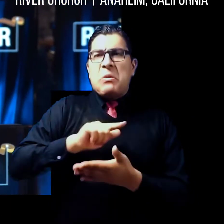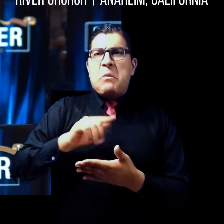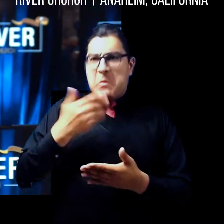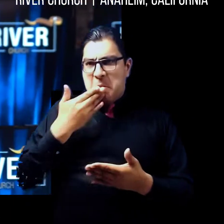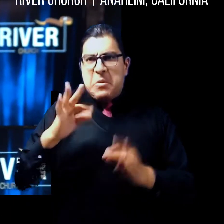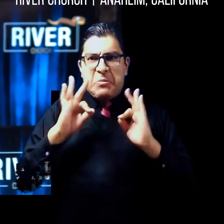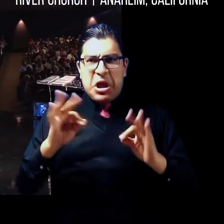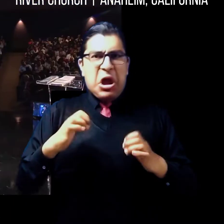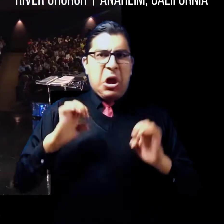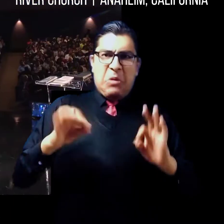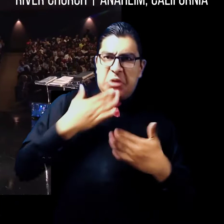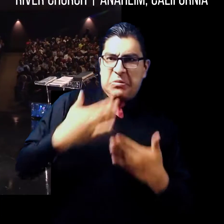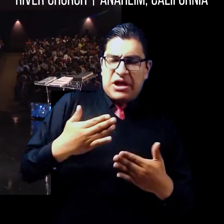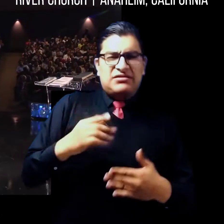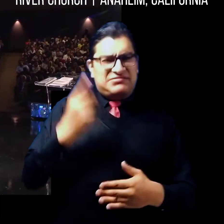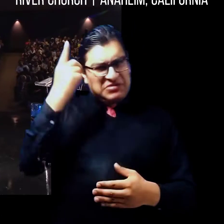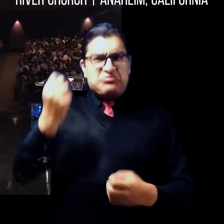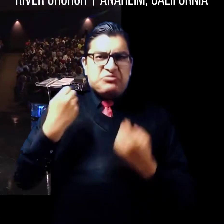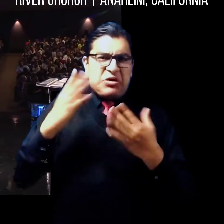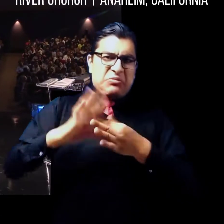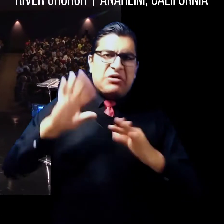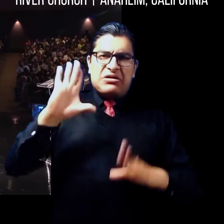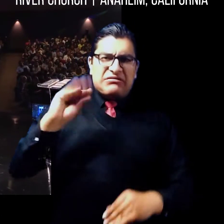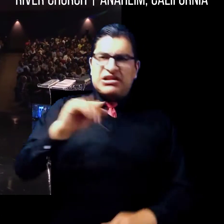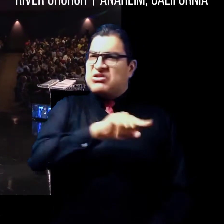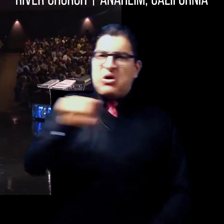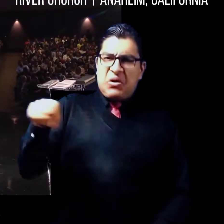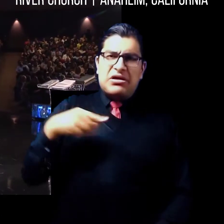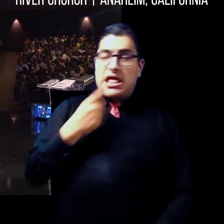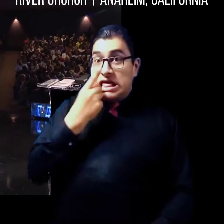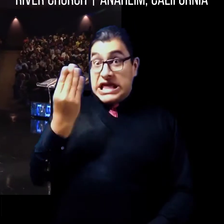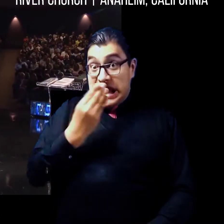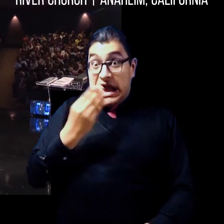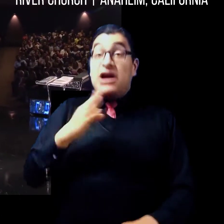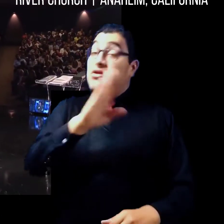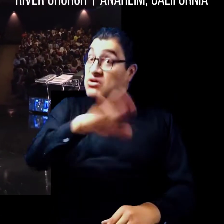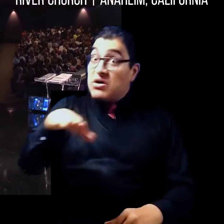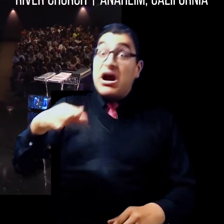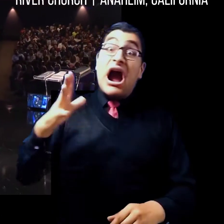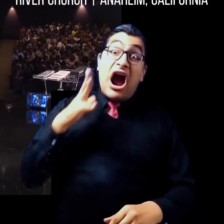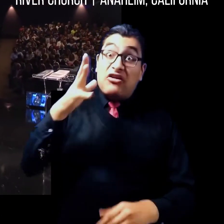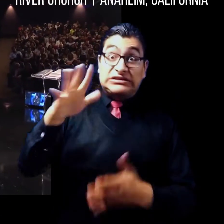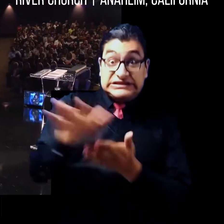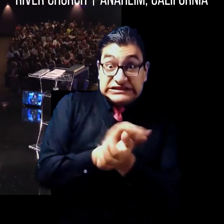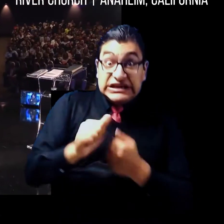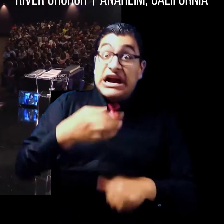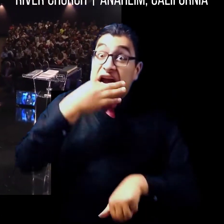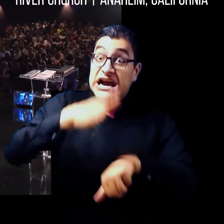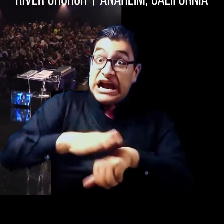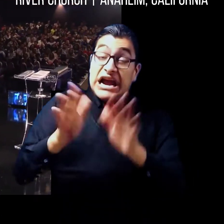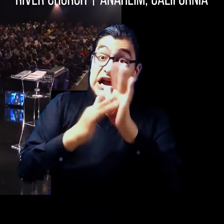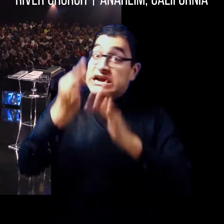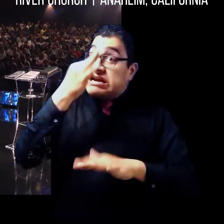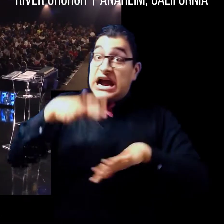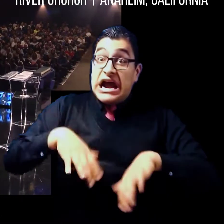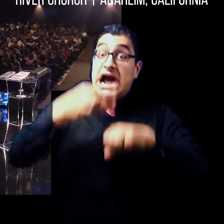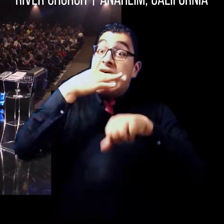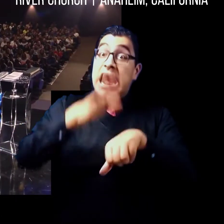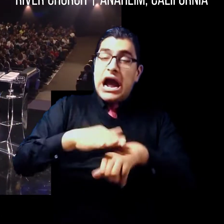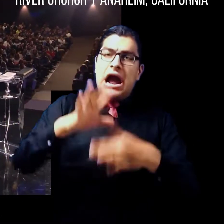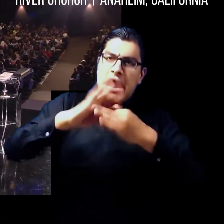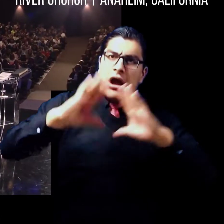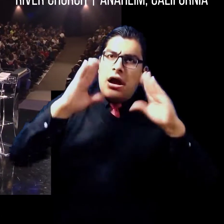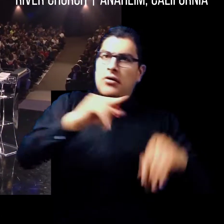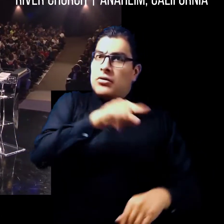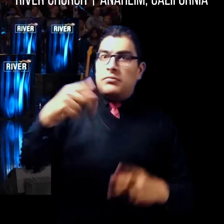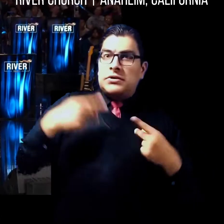se nos predicaba eso, se nos predicaba de que venía la tribulación, de que los tiempos iban a poner difíciles, que Cristo estaba a las puertas. Sin embargo, había